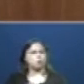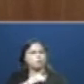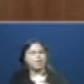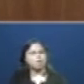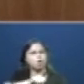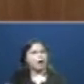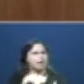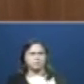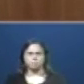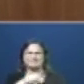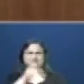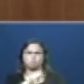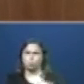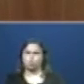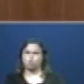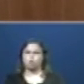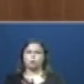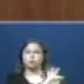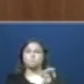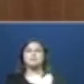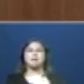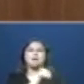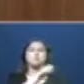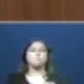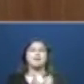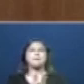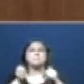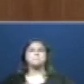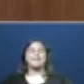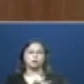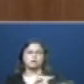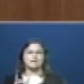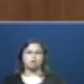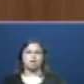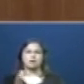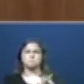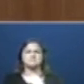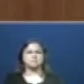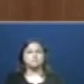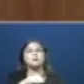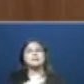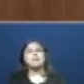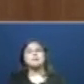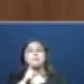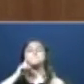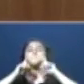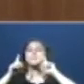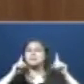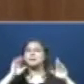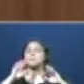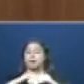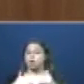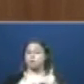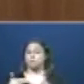mínima se previó el impulso al citado pacto territorial y se incluyó también la previsión de desarrollar la futura